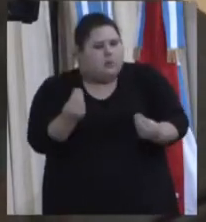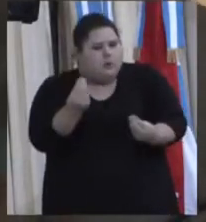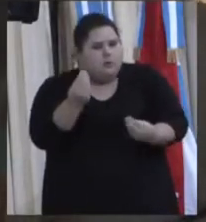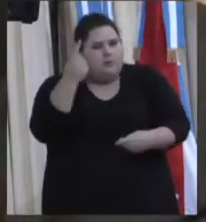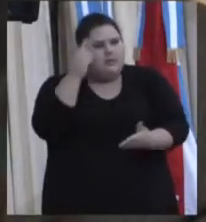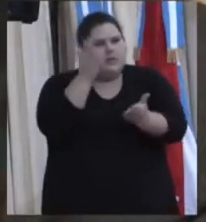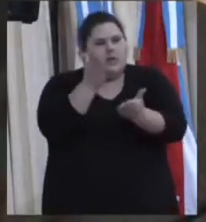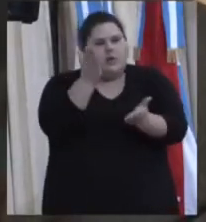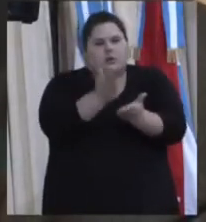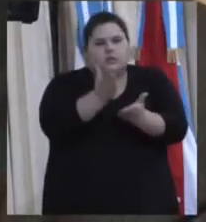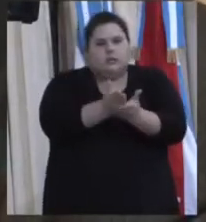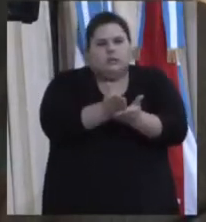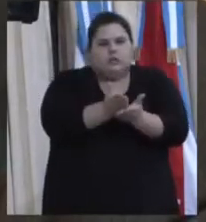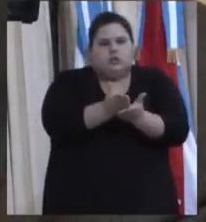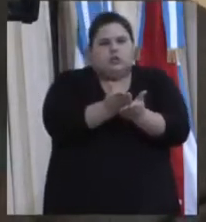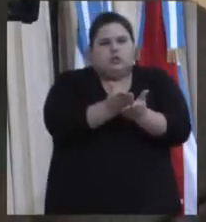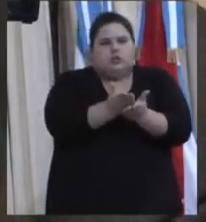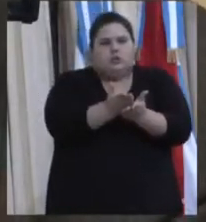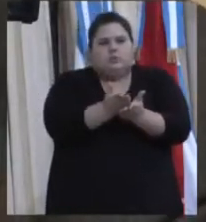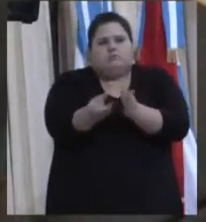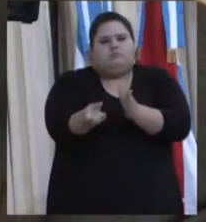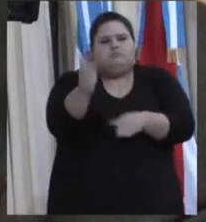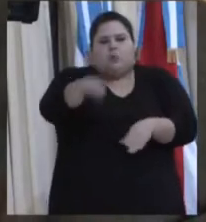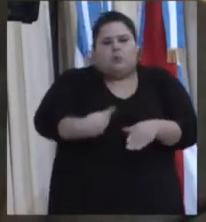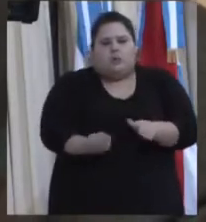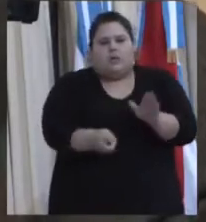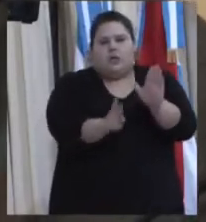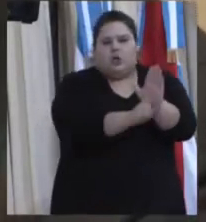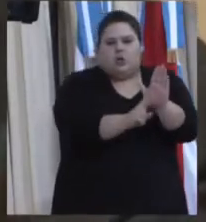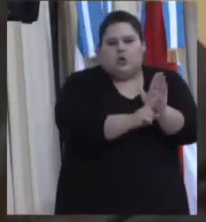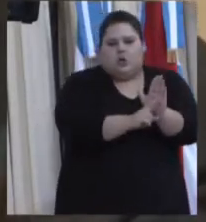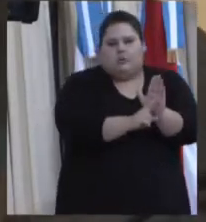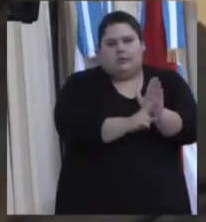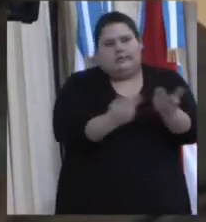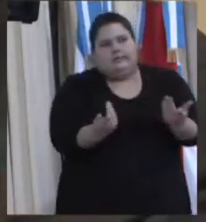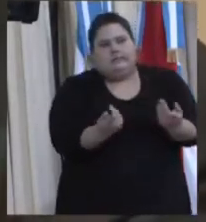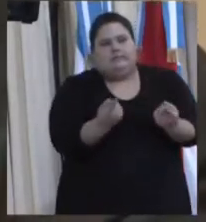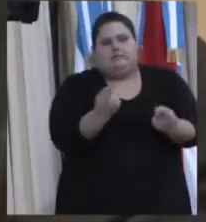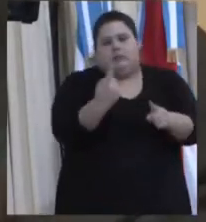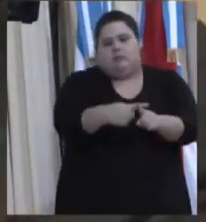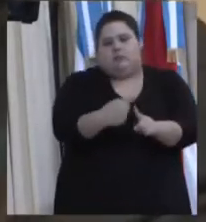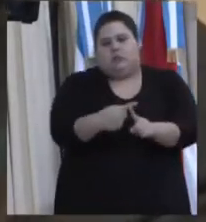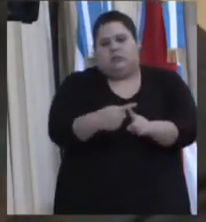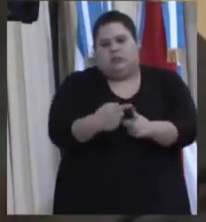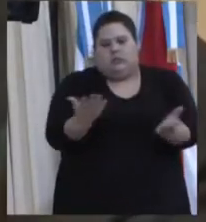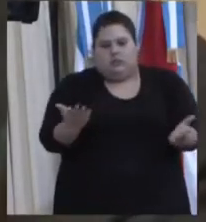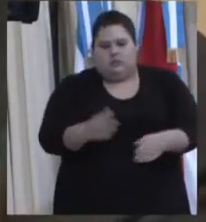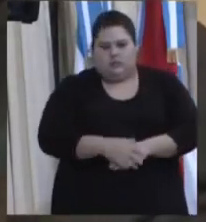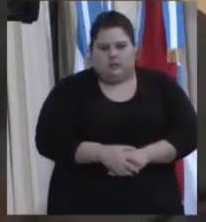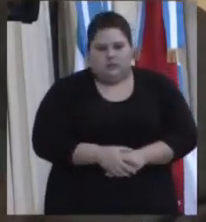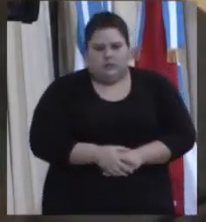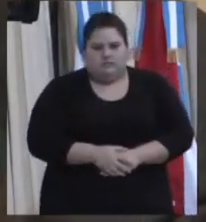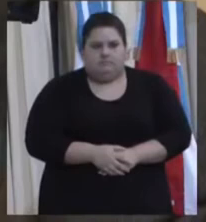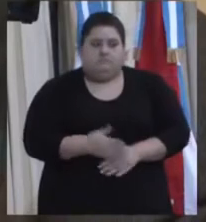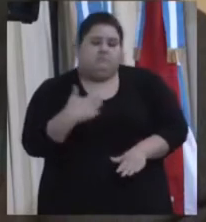un derecho basado en normas, vamos a decir, positivas, por decirlo en términos estrictos? Bueno, yo